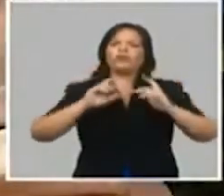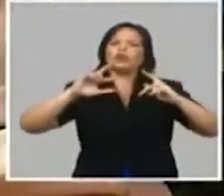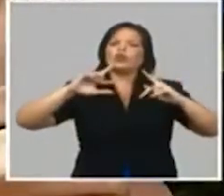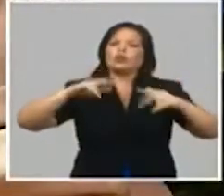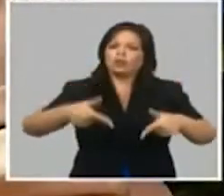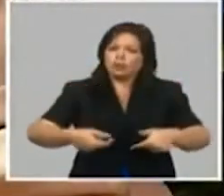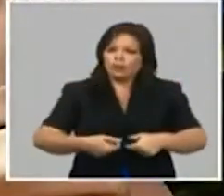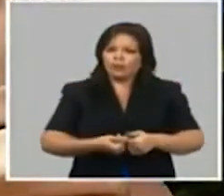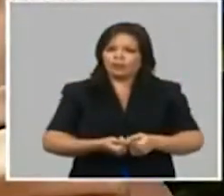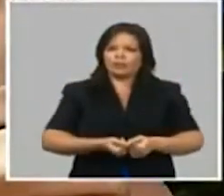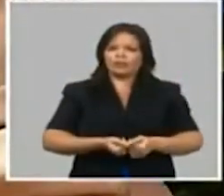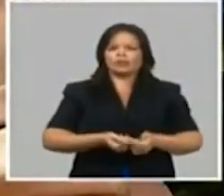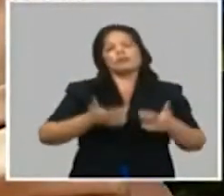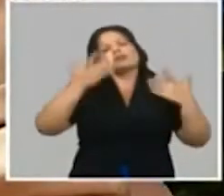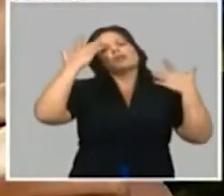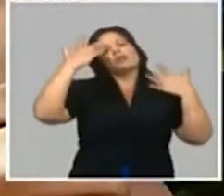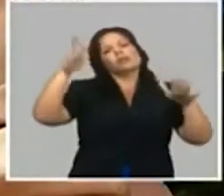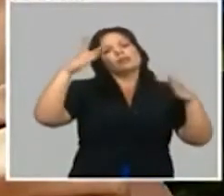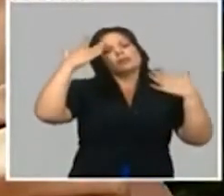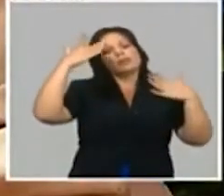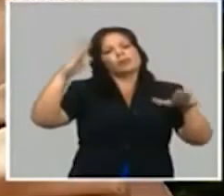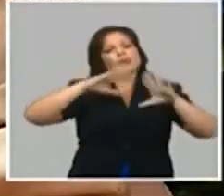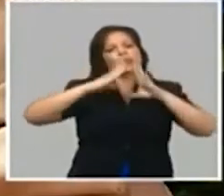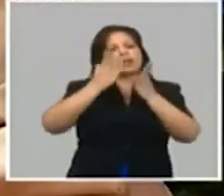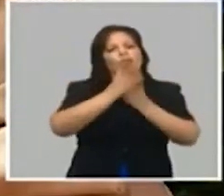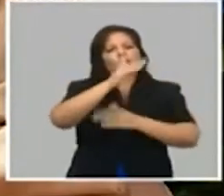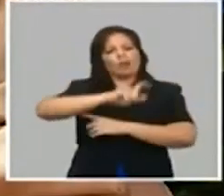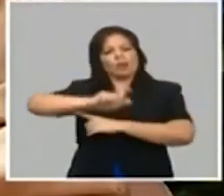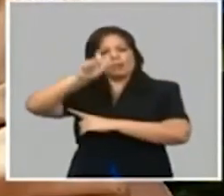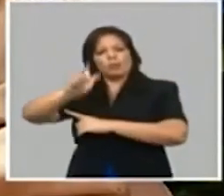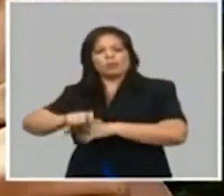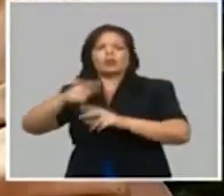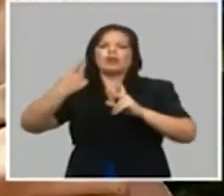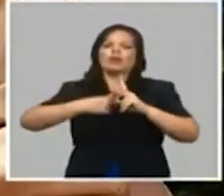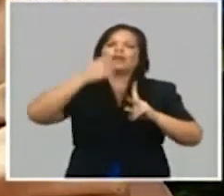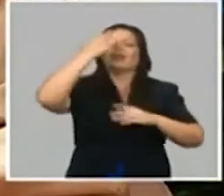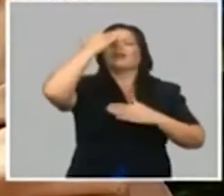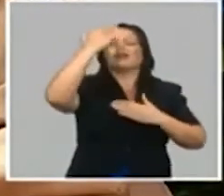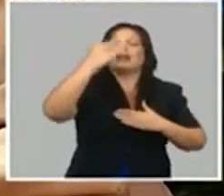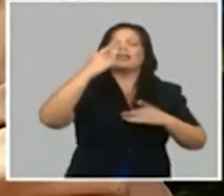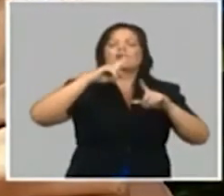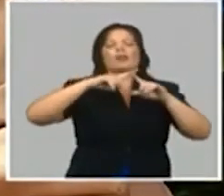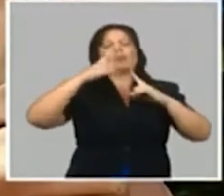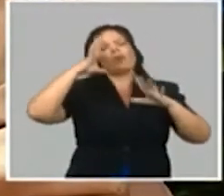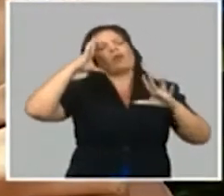reconocer a nuestro pueblo y agradecer por su comprensión y el apoyo que siempre nos brinda. Muchas gracias.